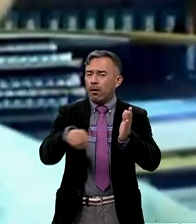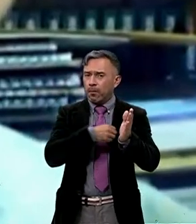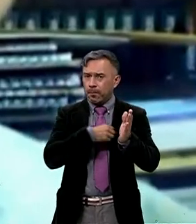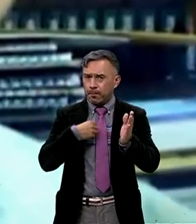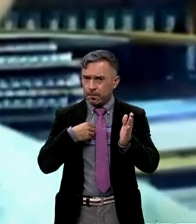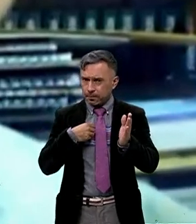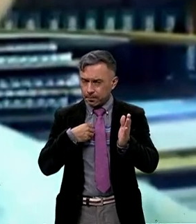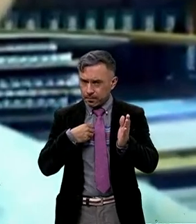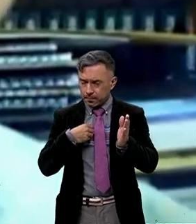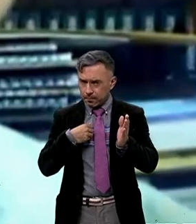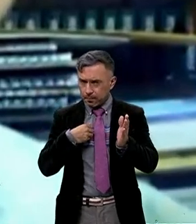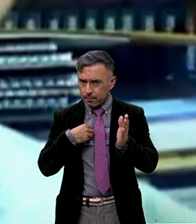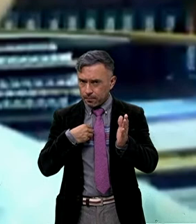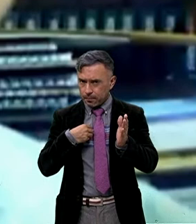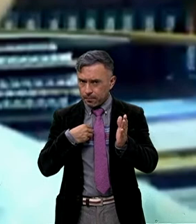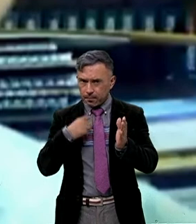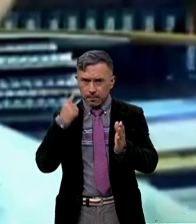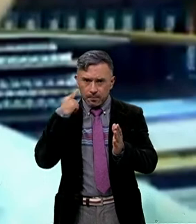e